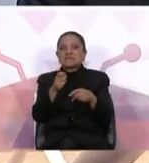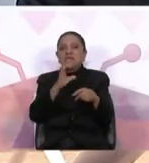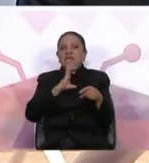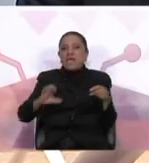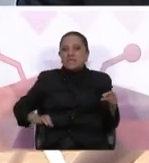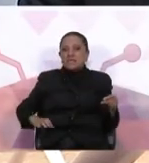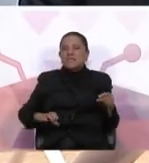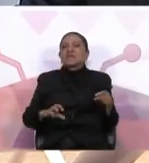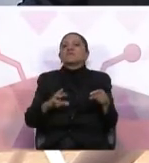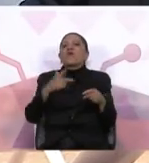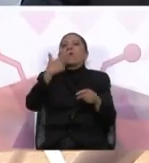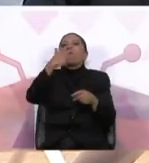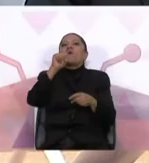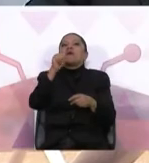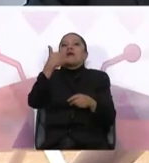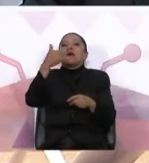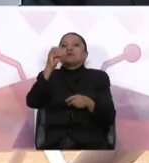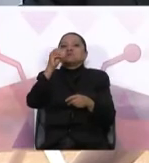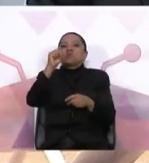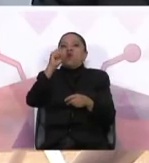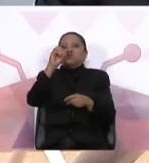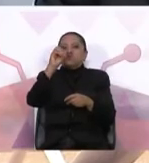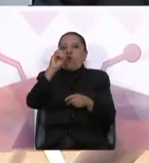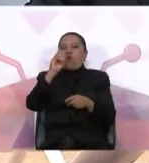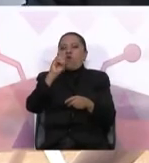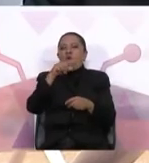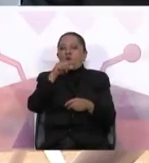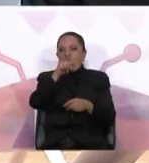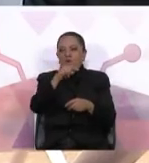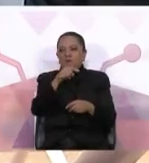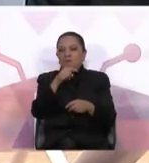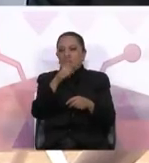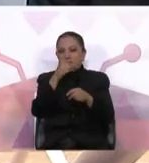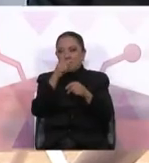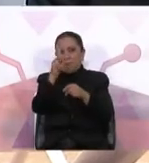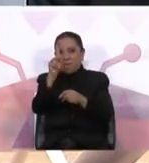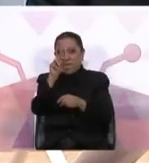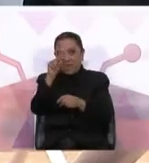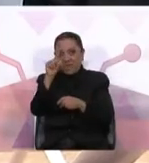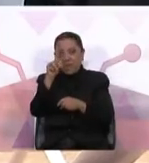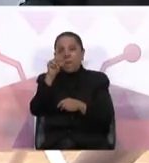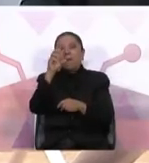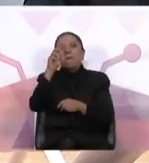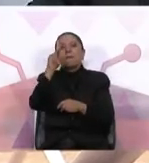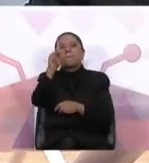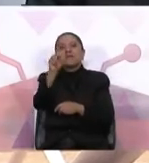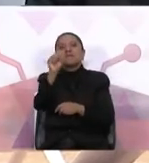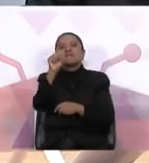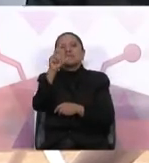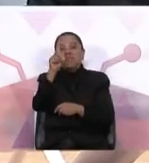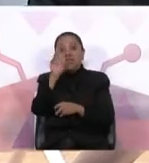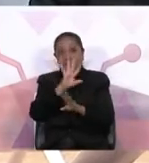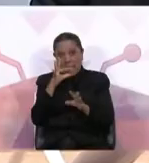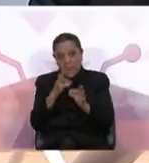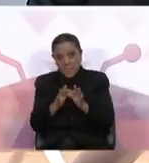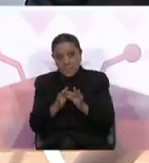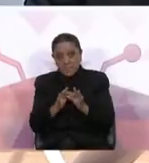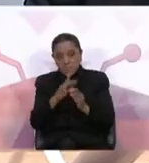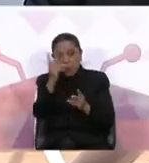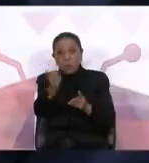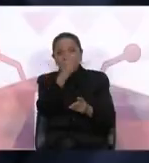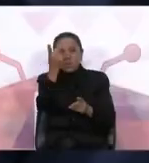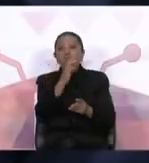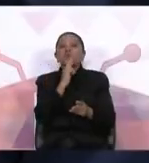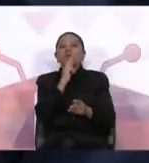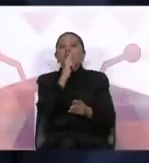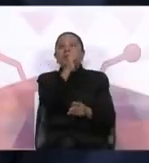cepeda de la coalición juntos por morelos integrada por el prd y el psd estarás de listo candidato visto responda por favor lo primero